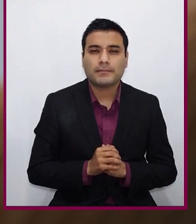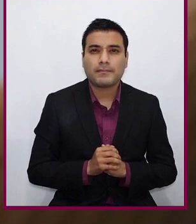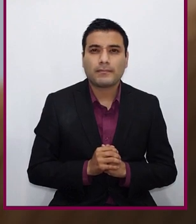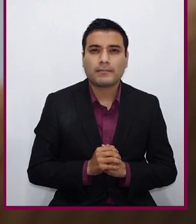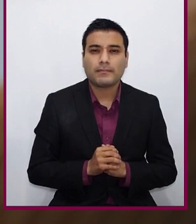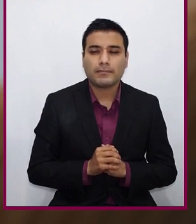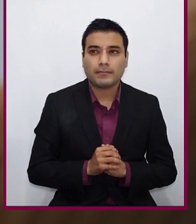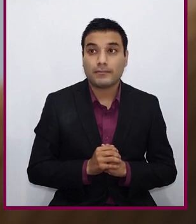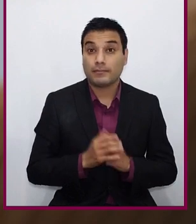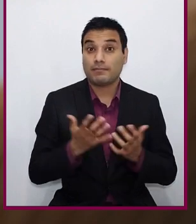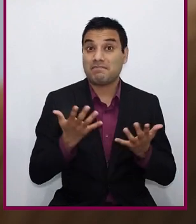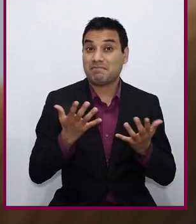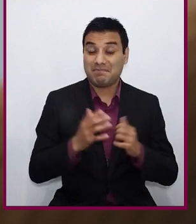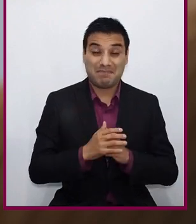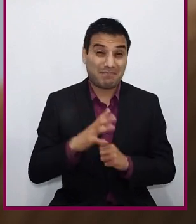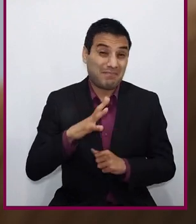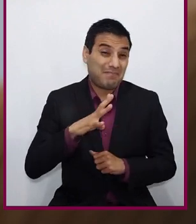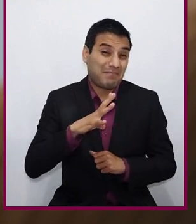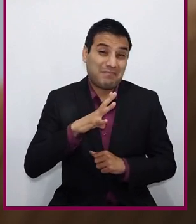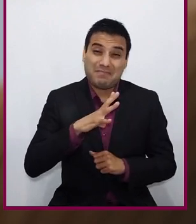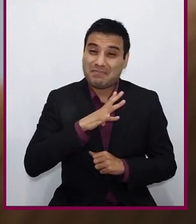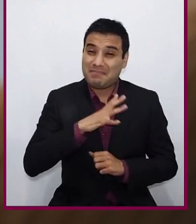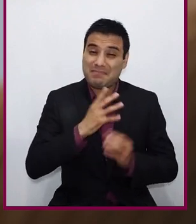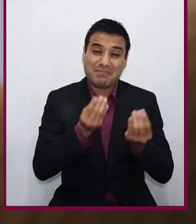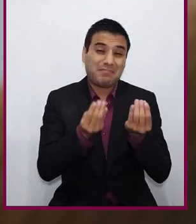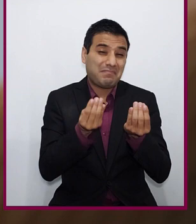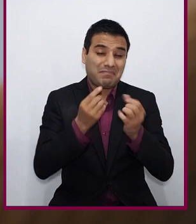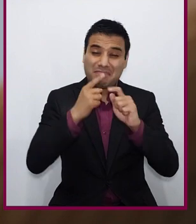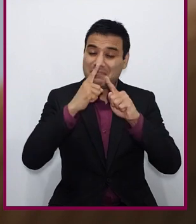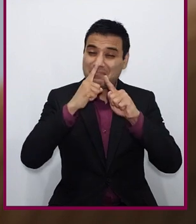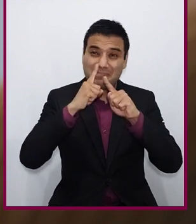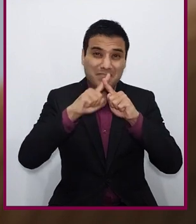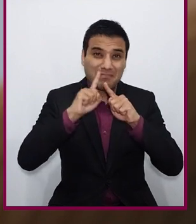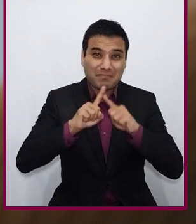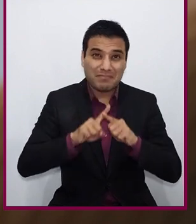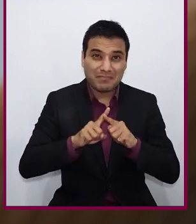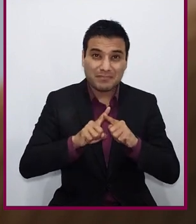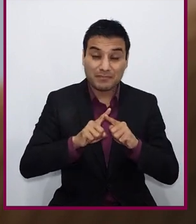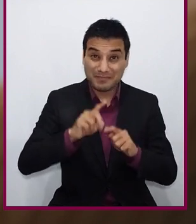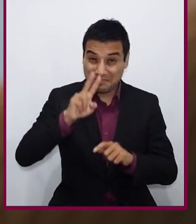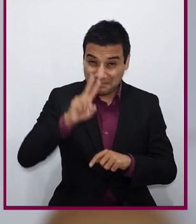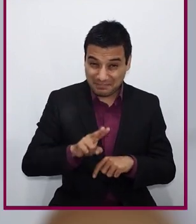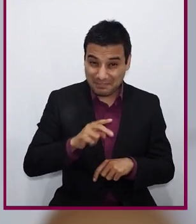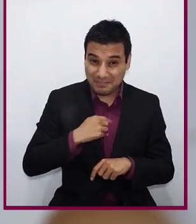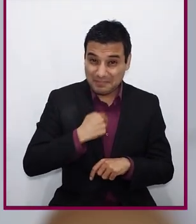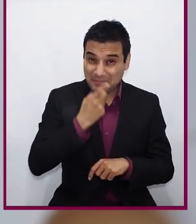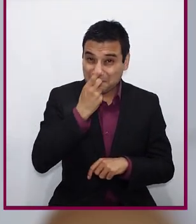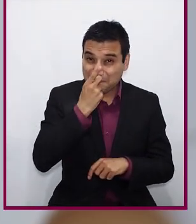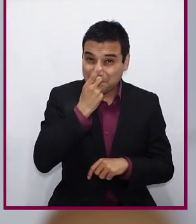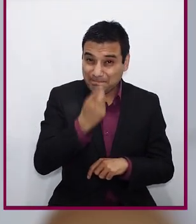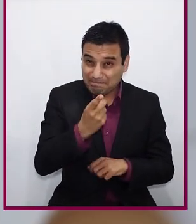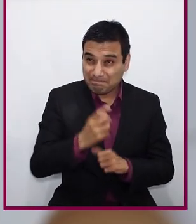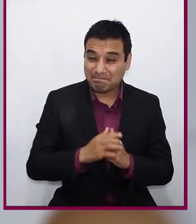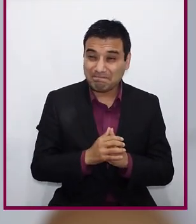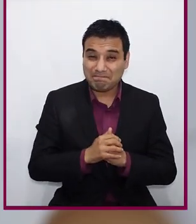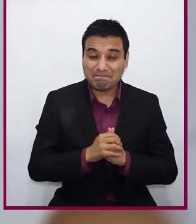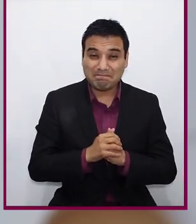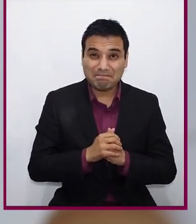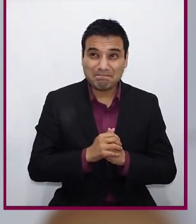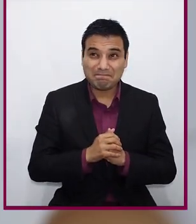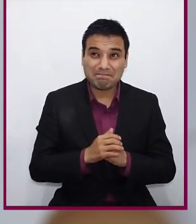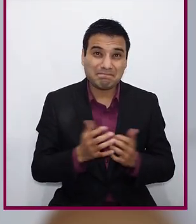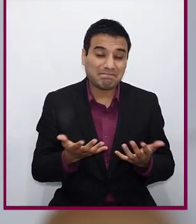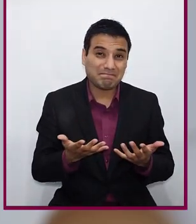la verdad es que sinceramente los juegos de cine que toda vida diaria hay programas siendo bien objetos no todas las